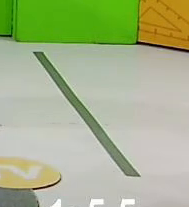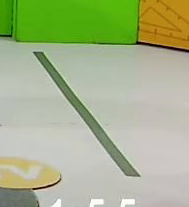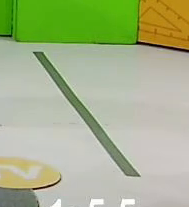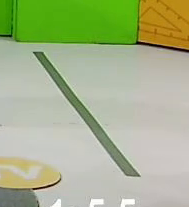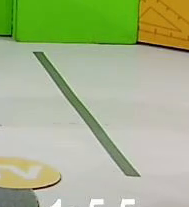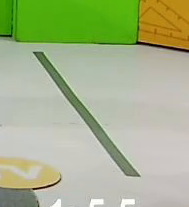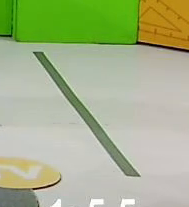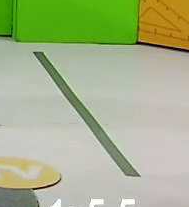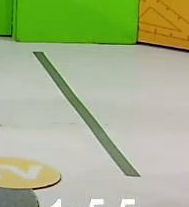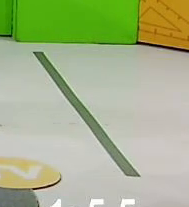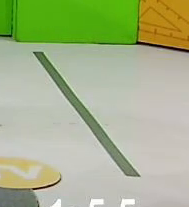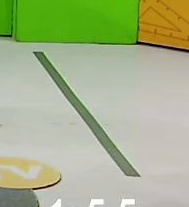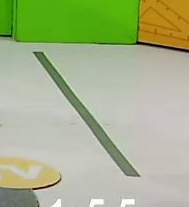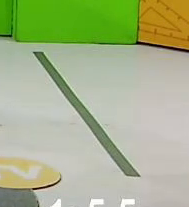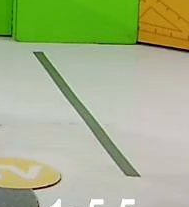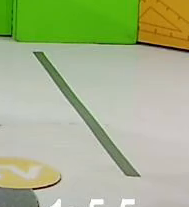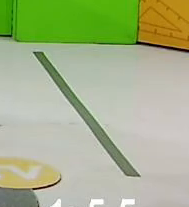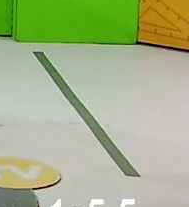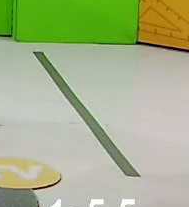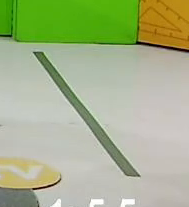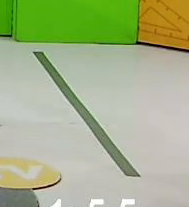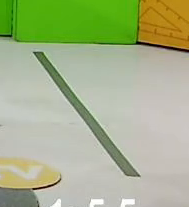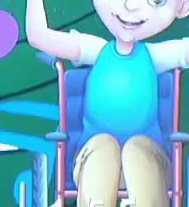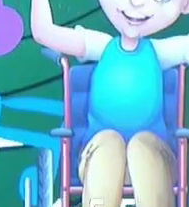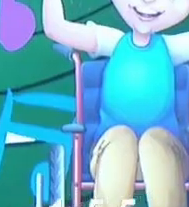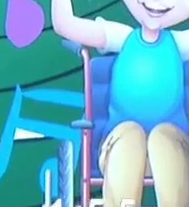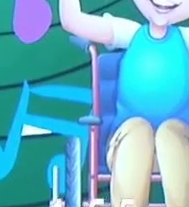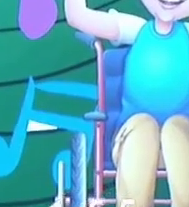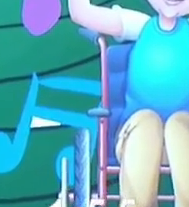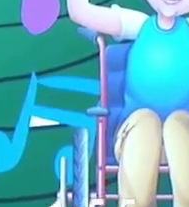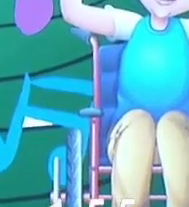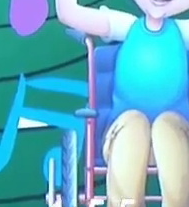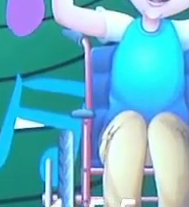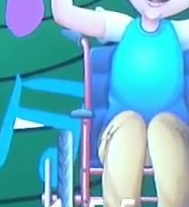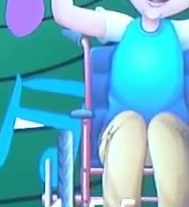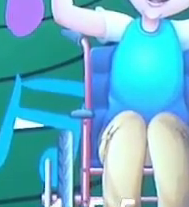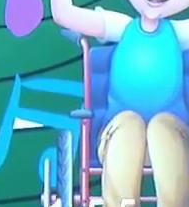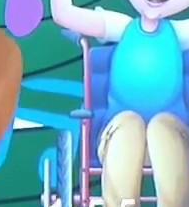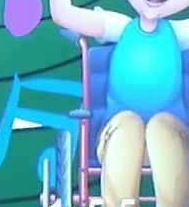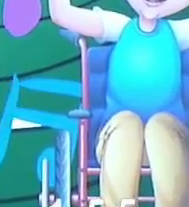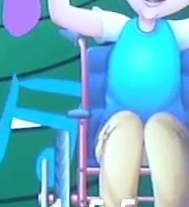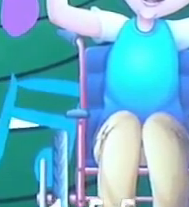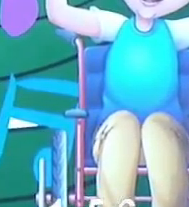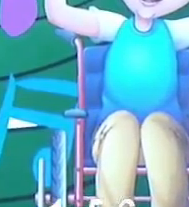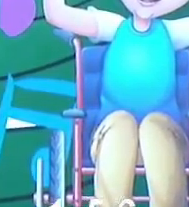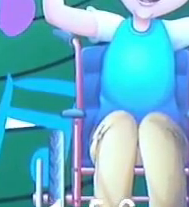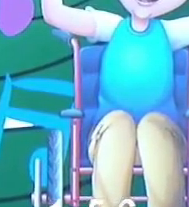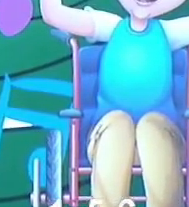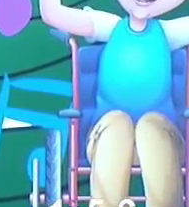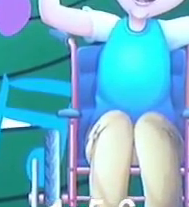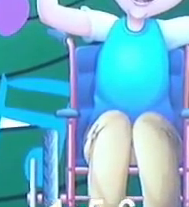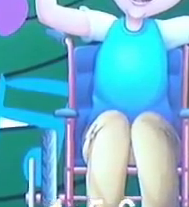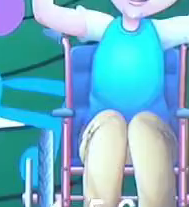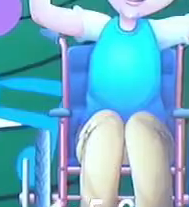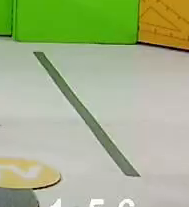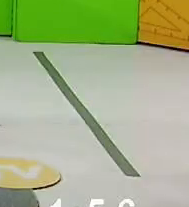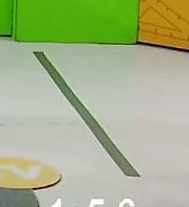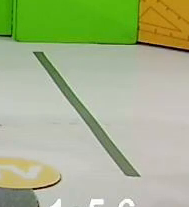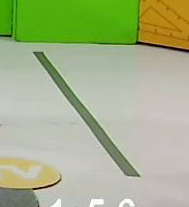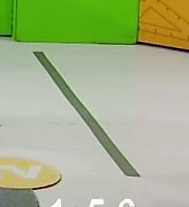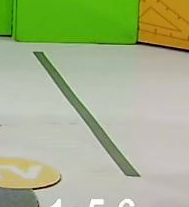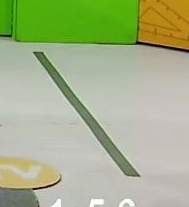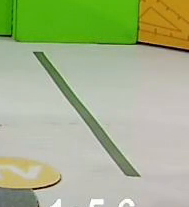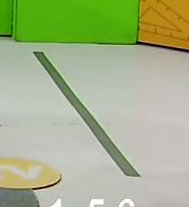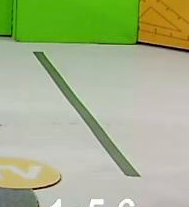algunos manejan aquí. Exactamente, de eso estamos hablando, que es los niveles. Cuando es arriba, fuera de piso, es nivel,